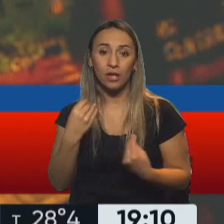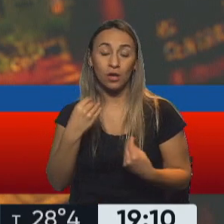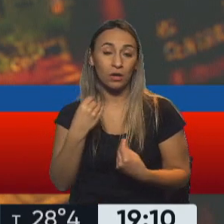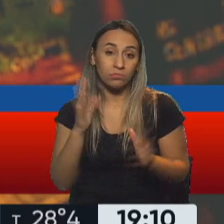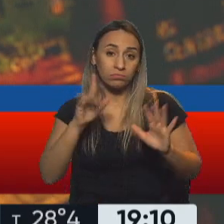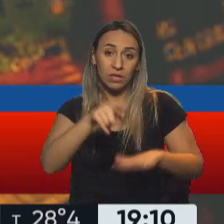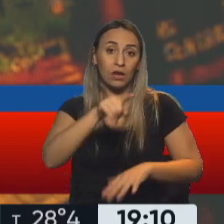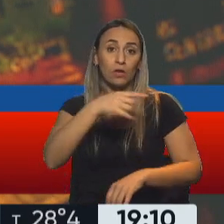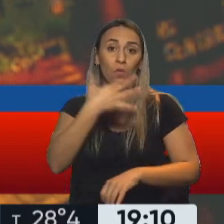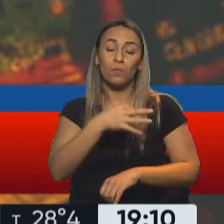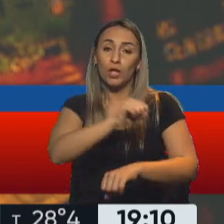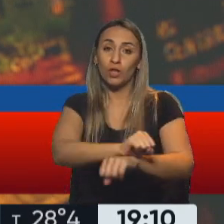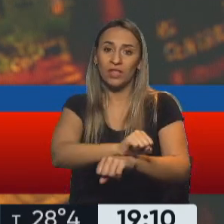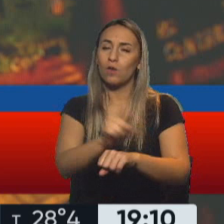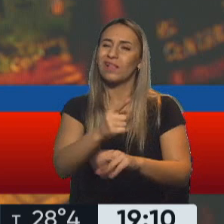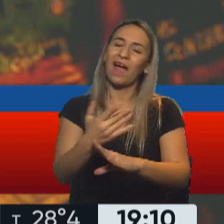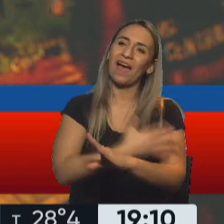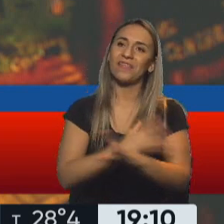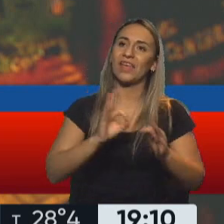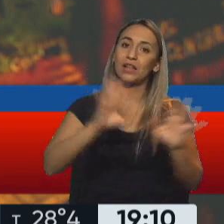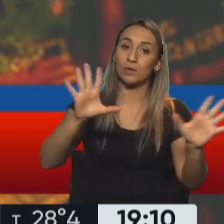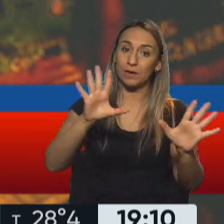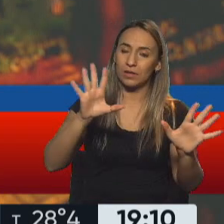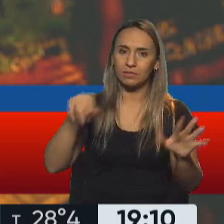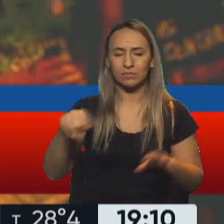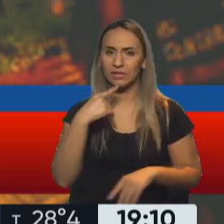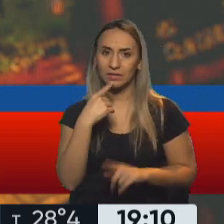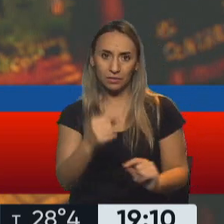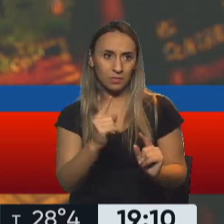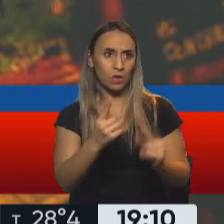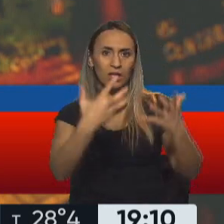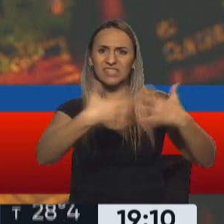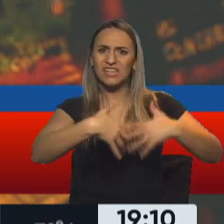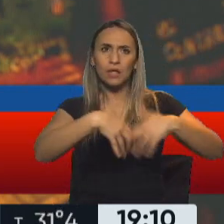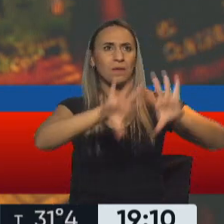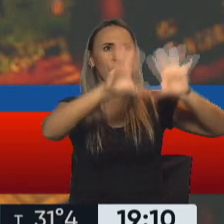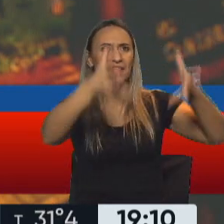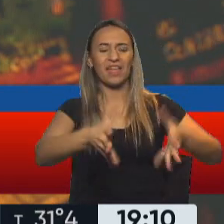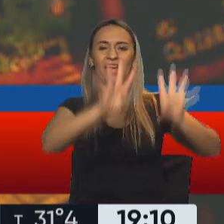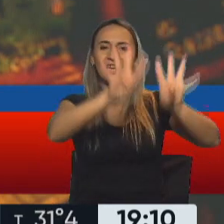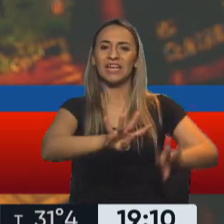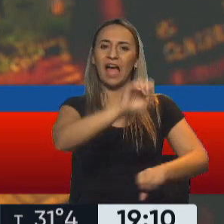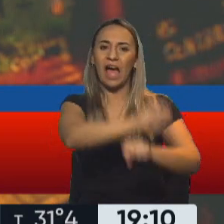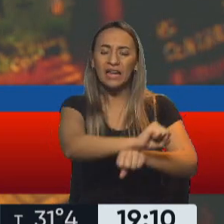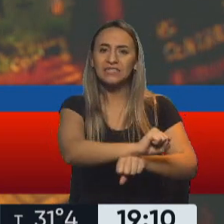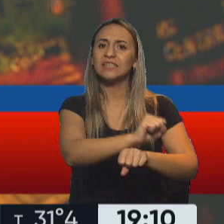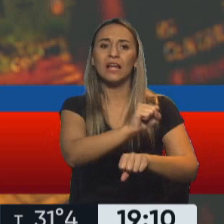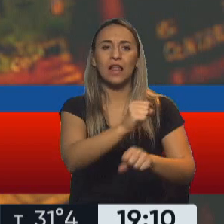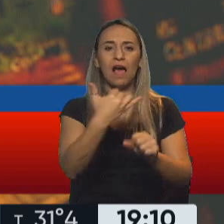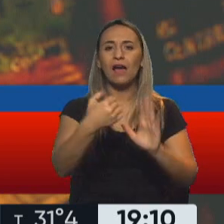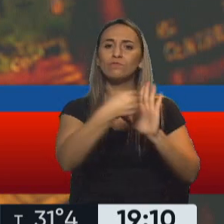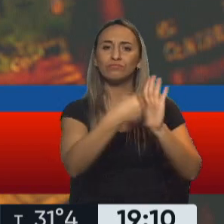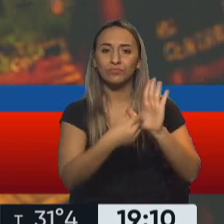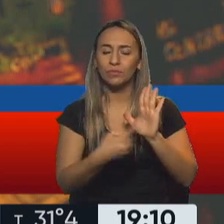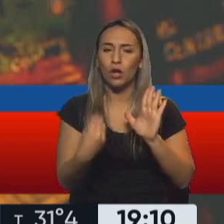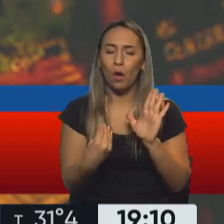no es que lo habían liberado antes. Y él criticaba lo que sucede en el sistema carcelario, cómo se reinserta o